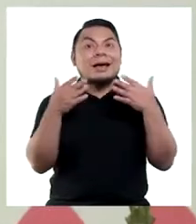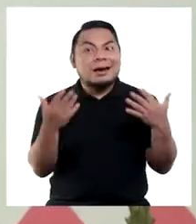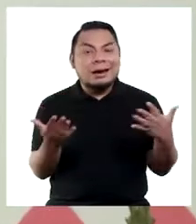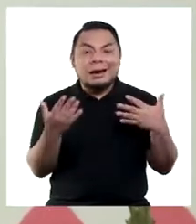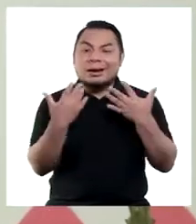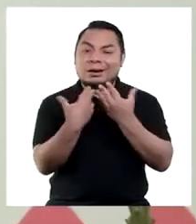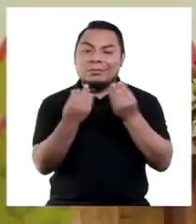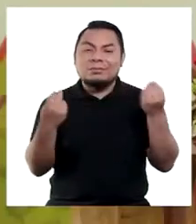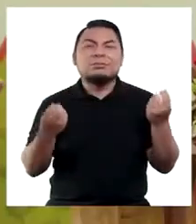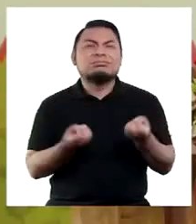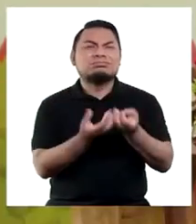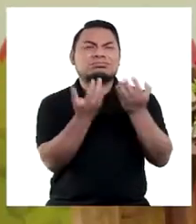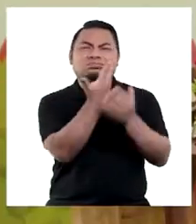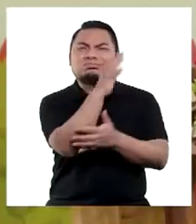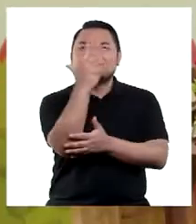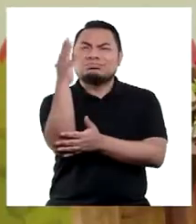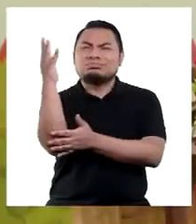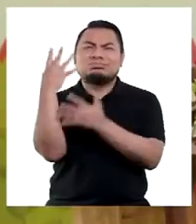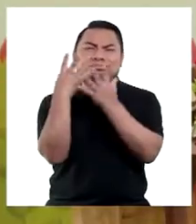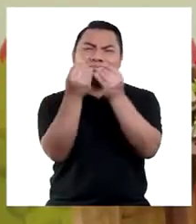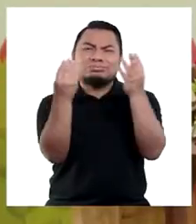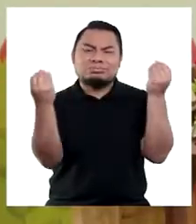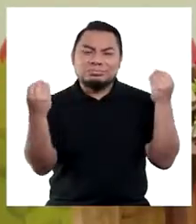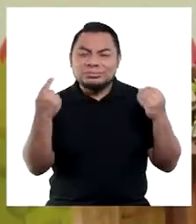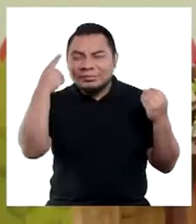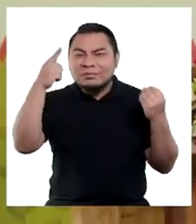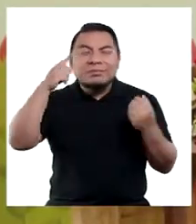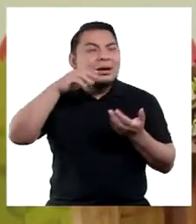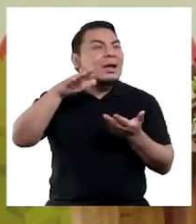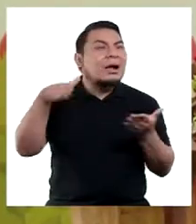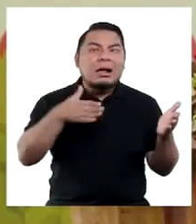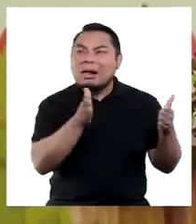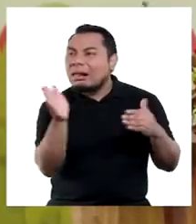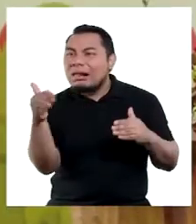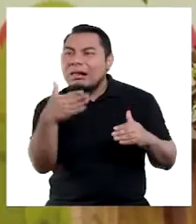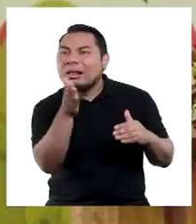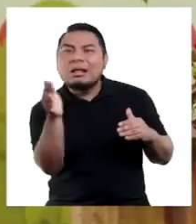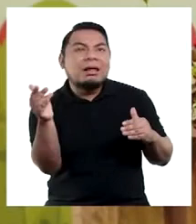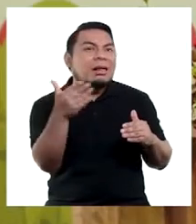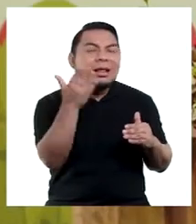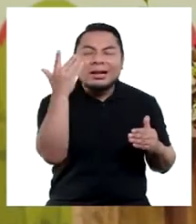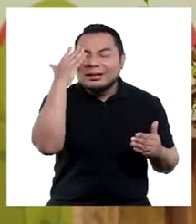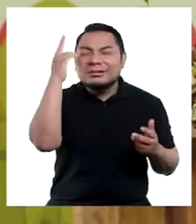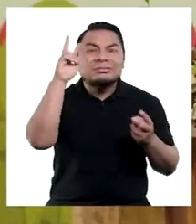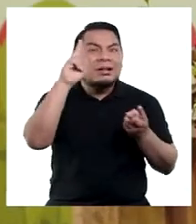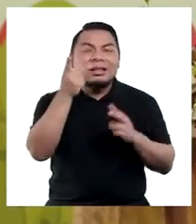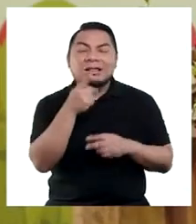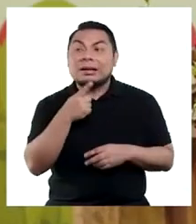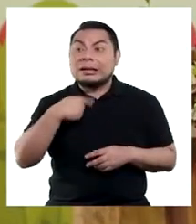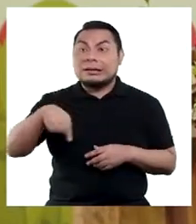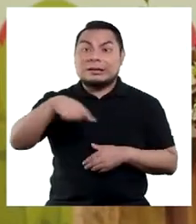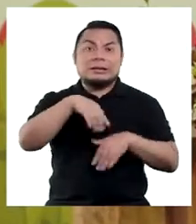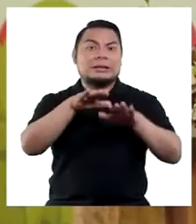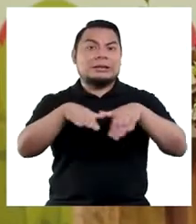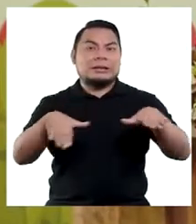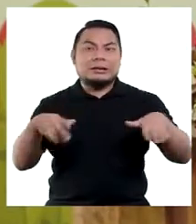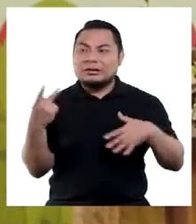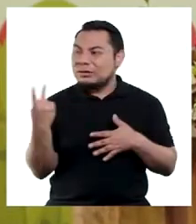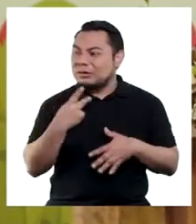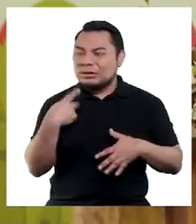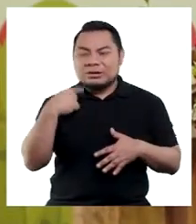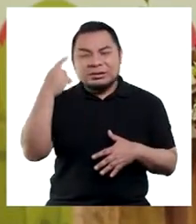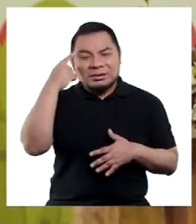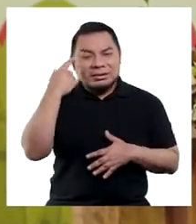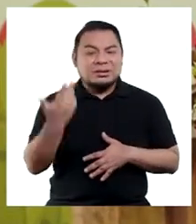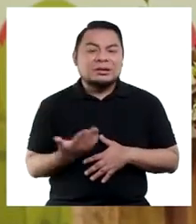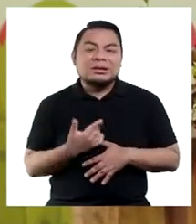había tanto al gusto que parecía a un laberinto entonces los niños empezaron a